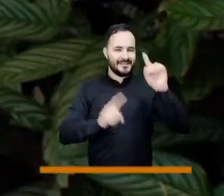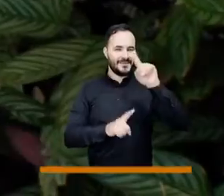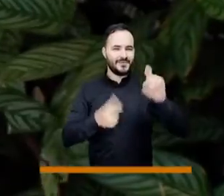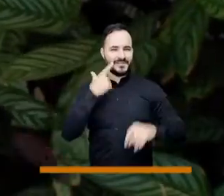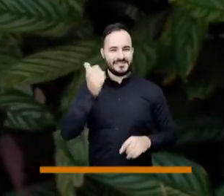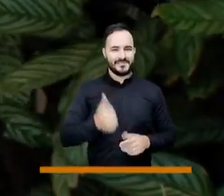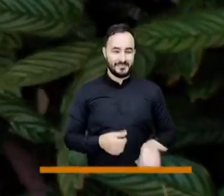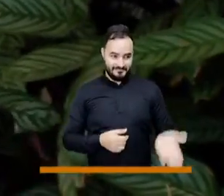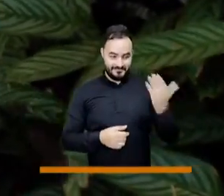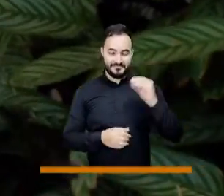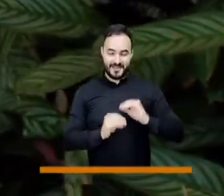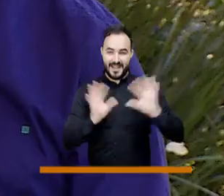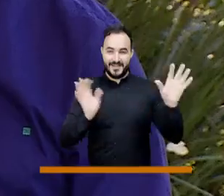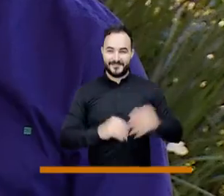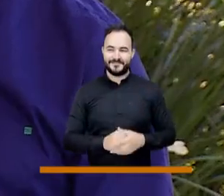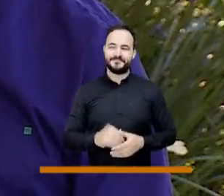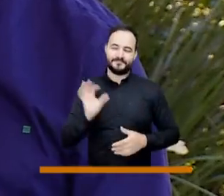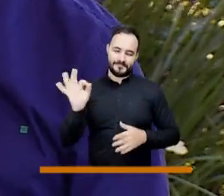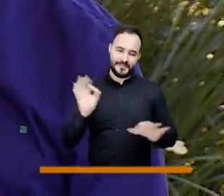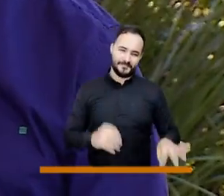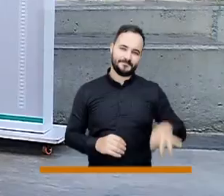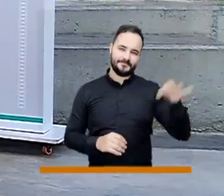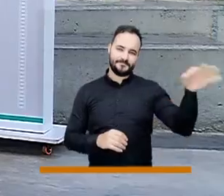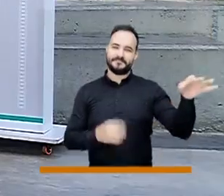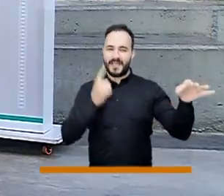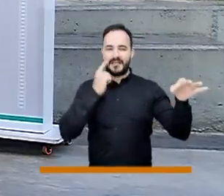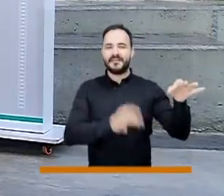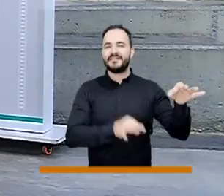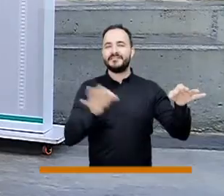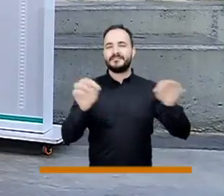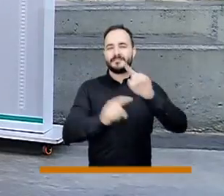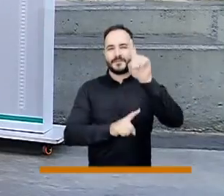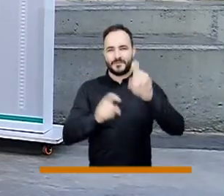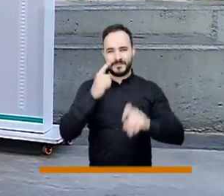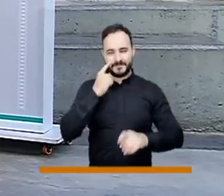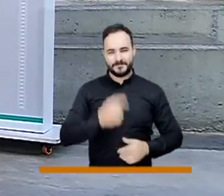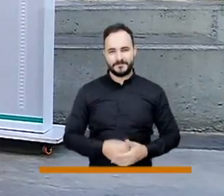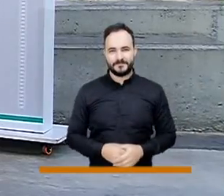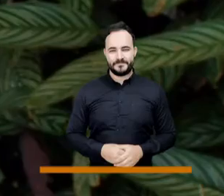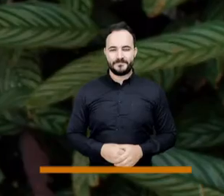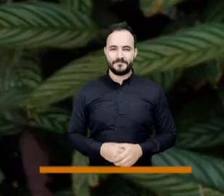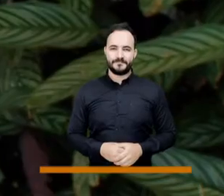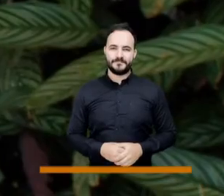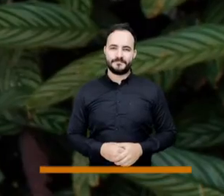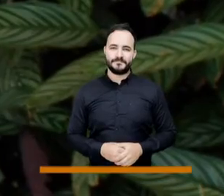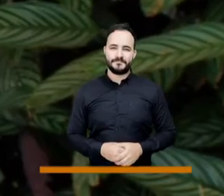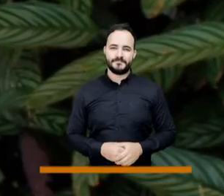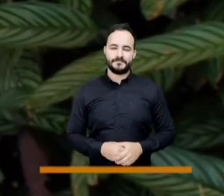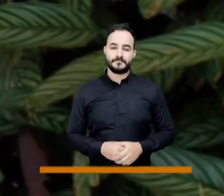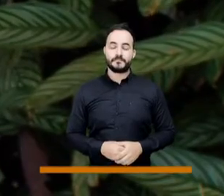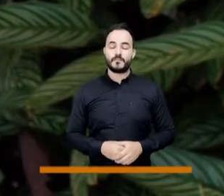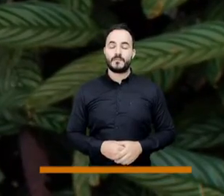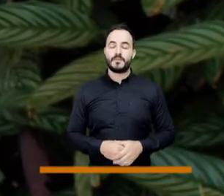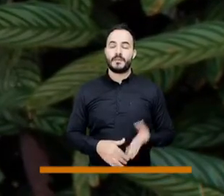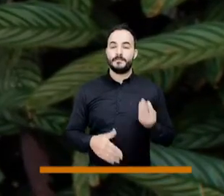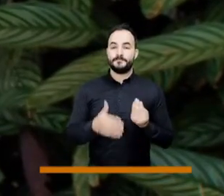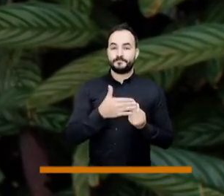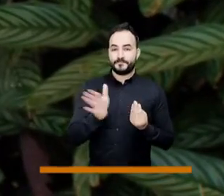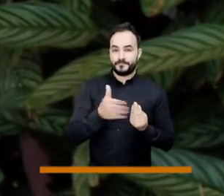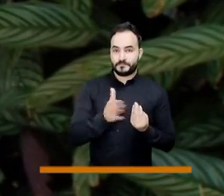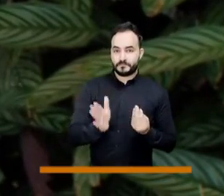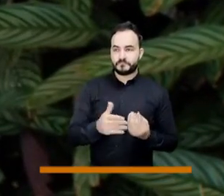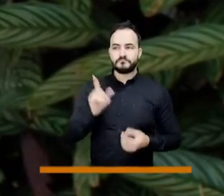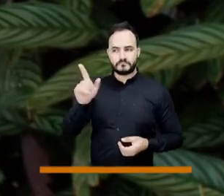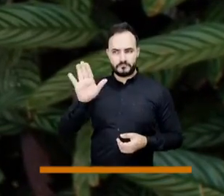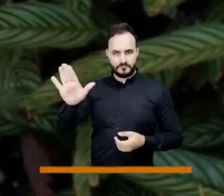están chéveres. ¿La abrimos o qué? Abrámosla. Listo, claro. Vámonos con Pandora a ver qué nos trae. El partido